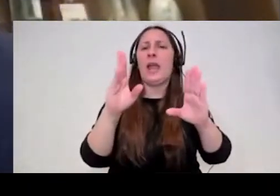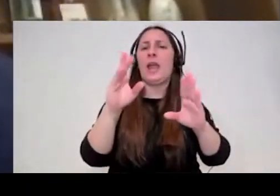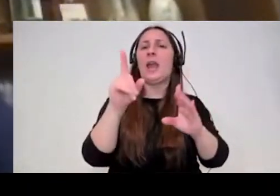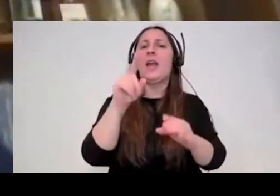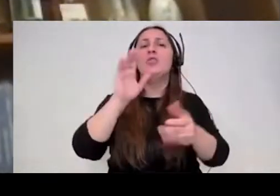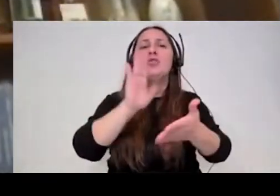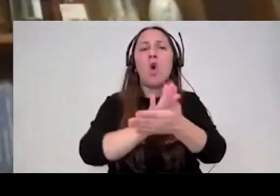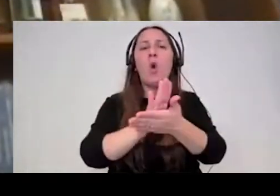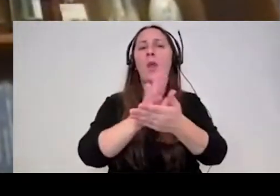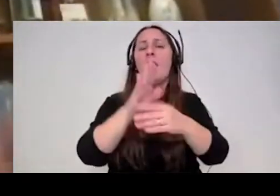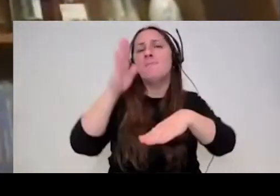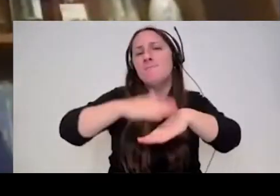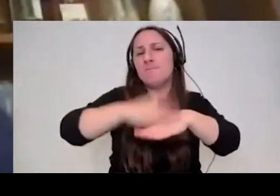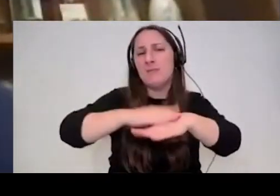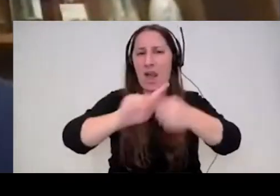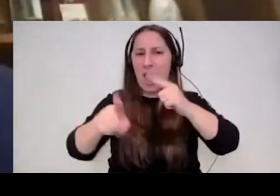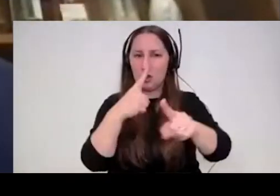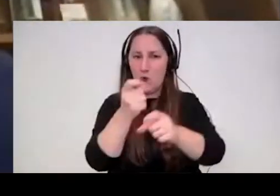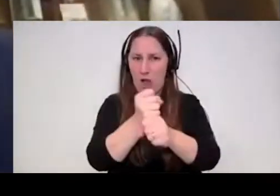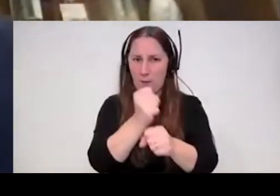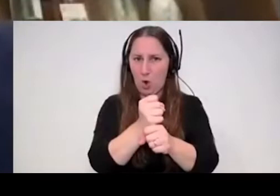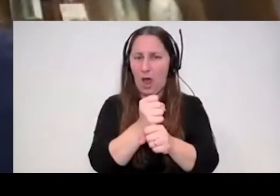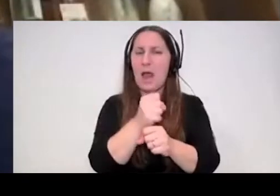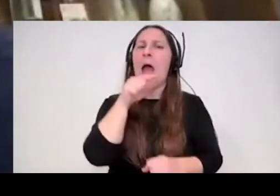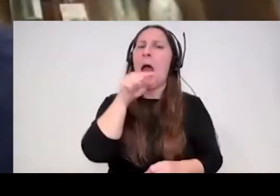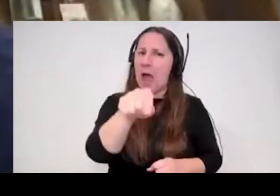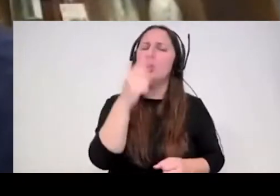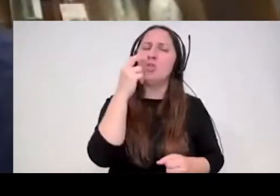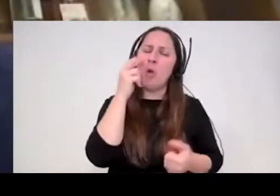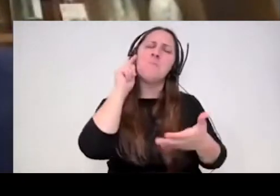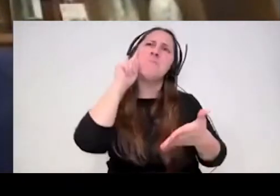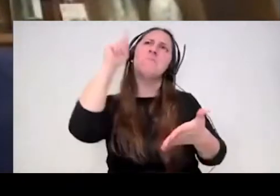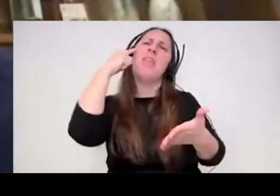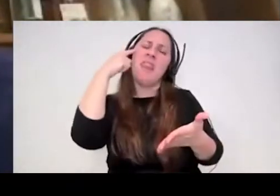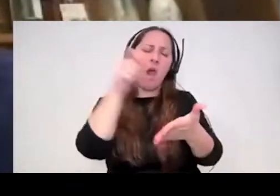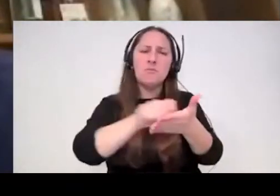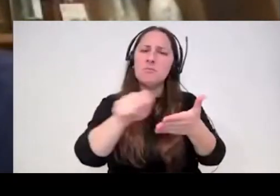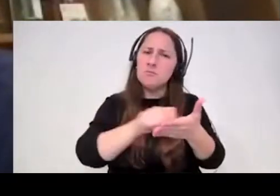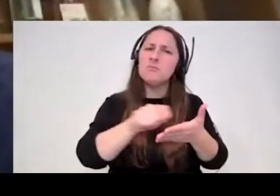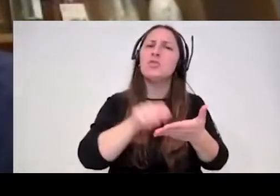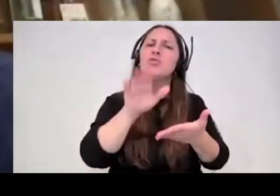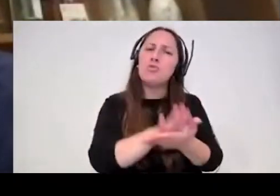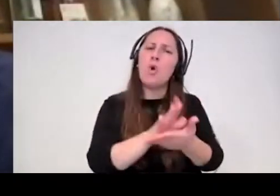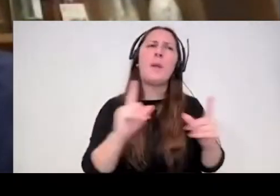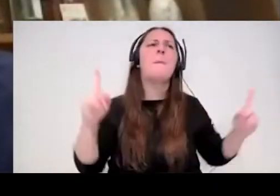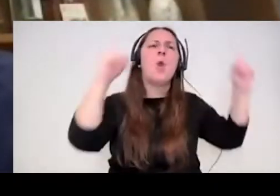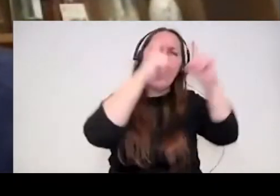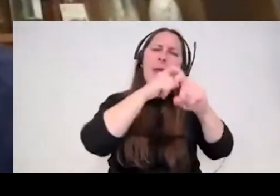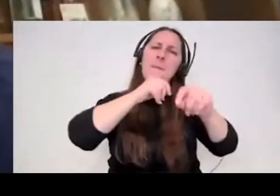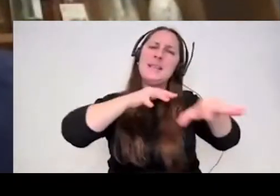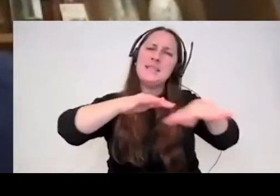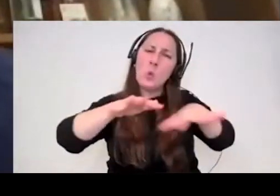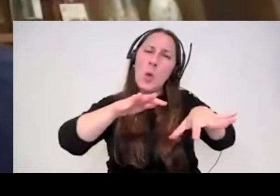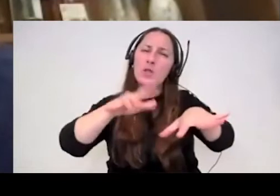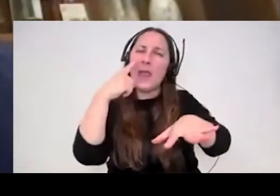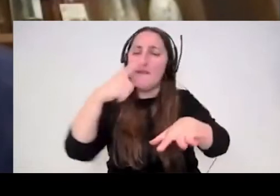laborales. Y ahí también hago una lectura crítica sobre algunas cuestiones o problemáticas que veo en el seno de los organismos